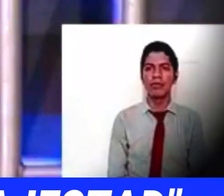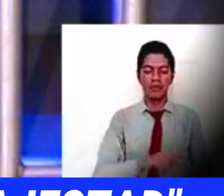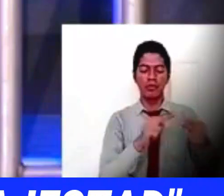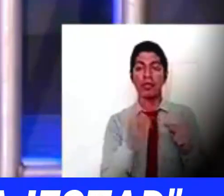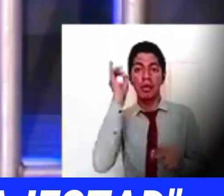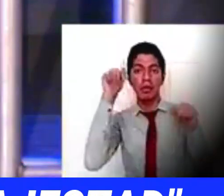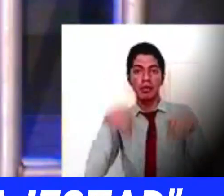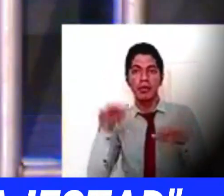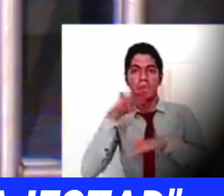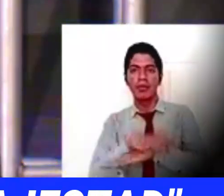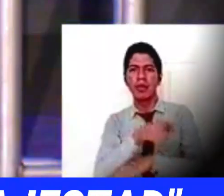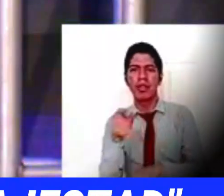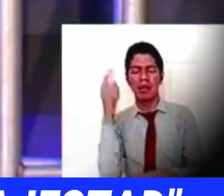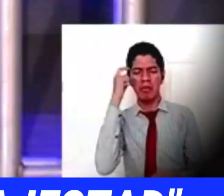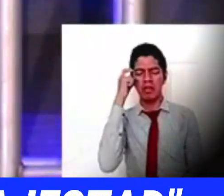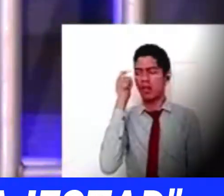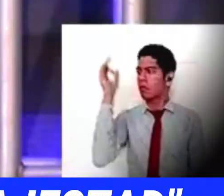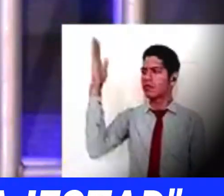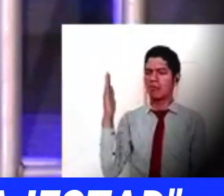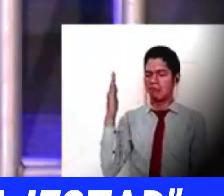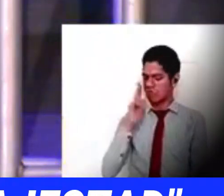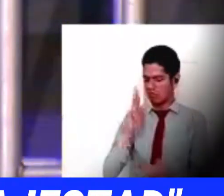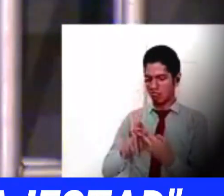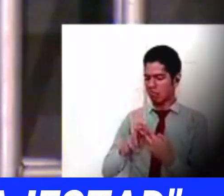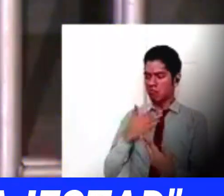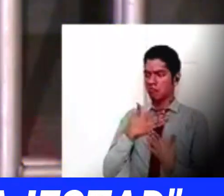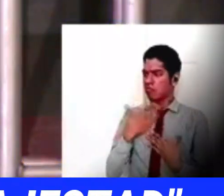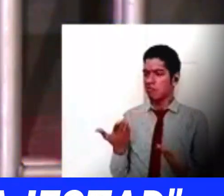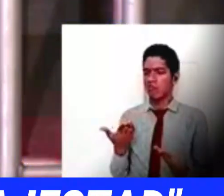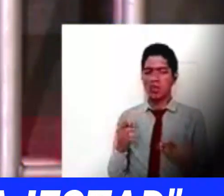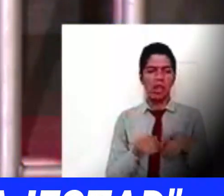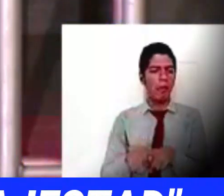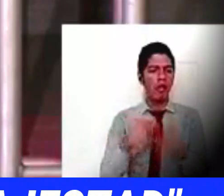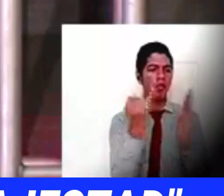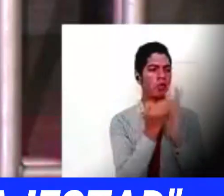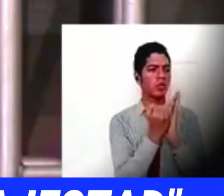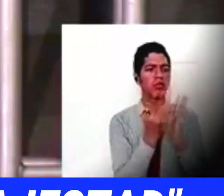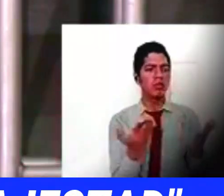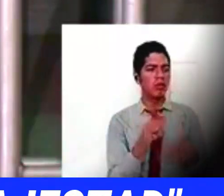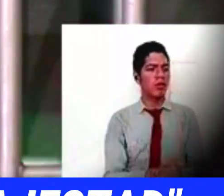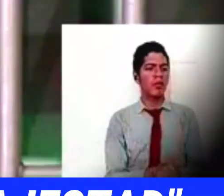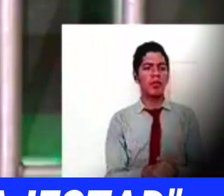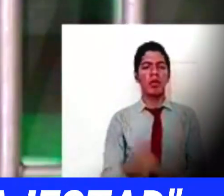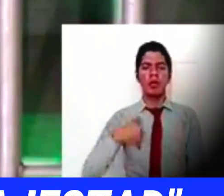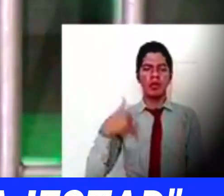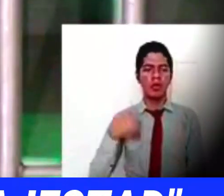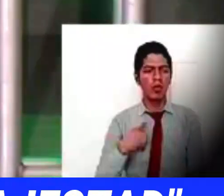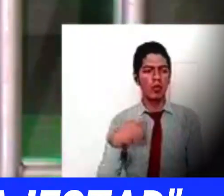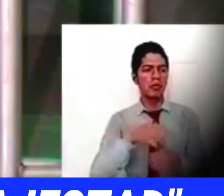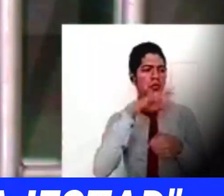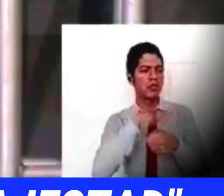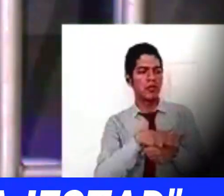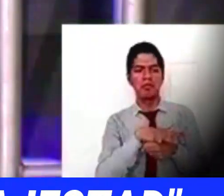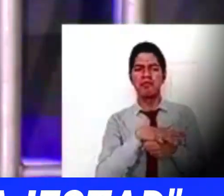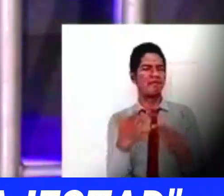te conoce el pastor, no te conocen los hermanos, la directiva de jóvenes distrital. ¿Qué te va a andar conociendo el supervisor? ¿Qué te va a andar conociendo el